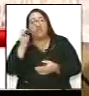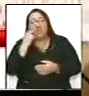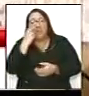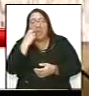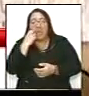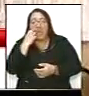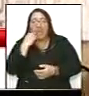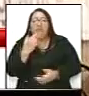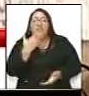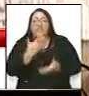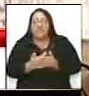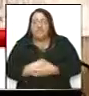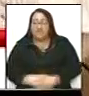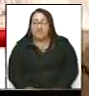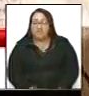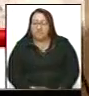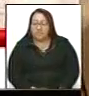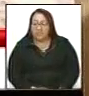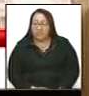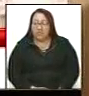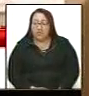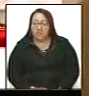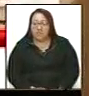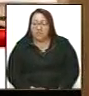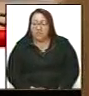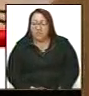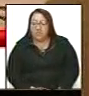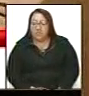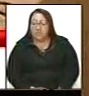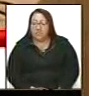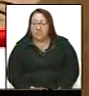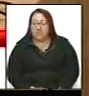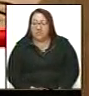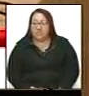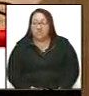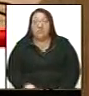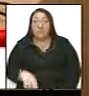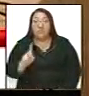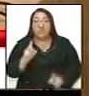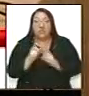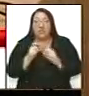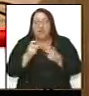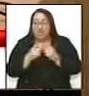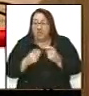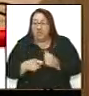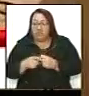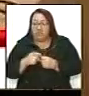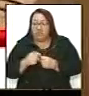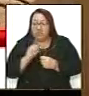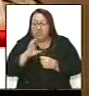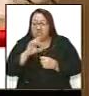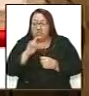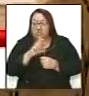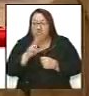Agradecemos la participación del congresista Edgar Ochoa y consideraremos su pedido. Tiene la palabra el congresista Edilberto